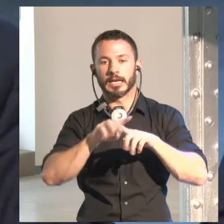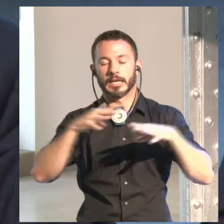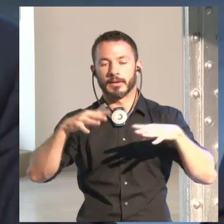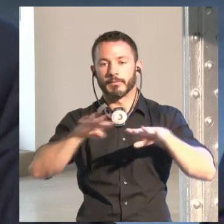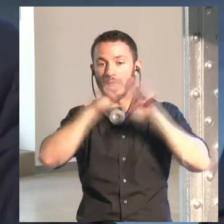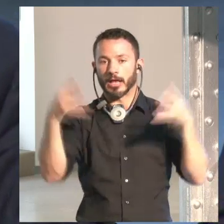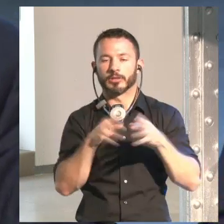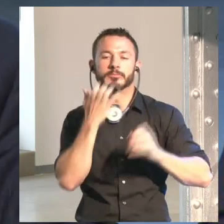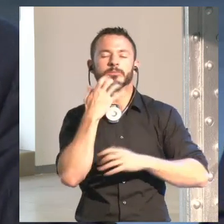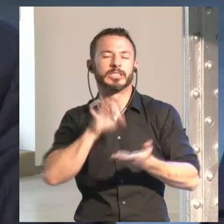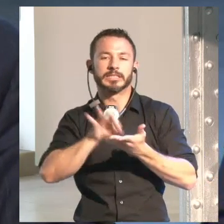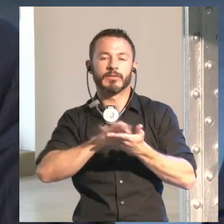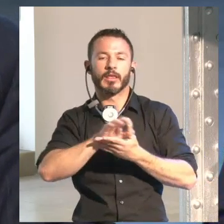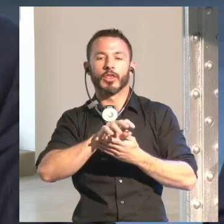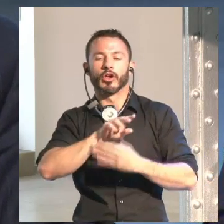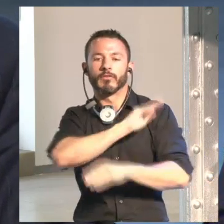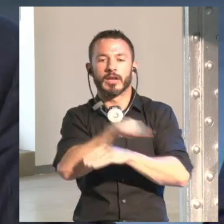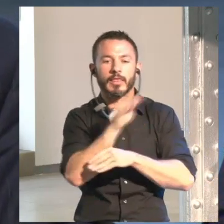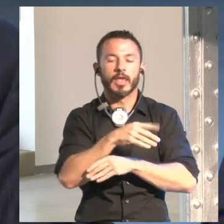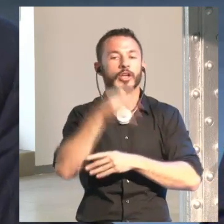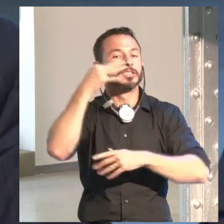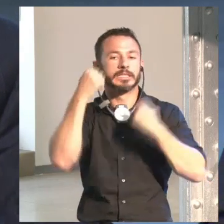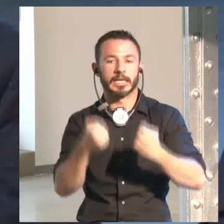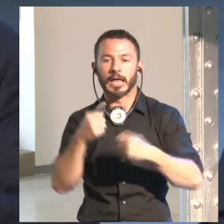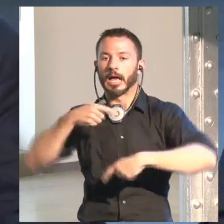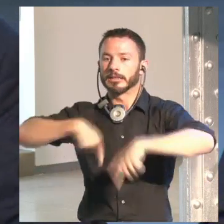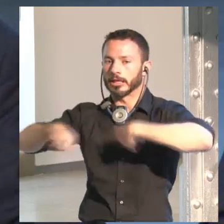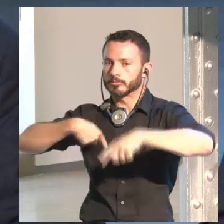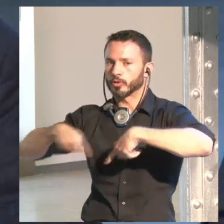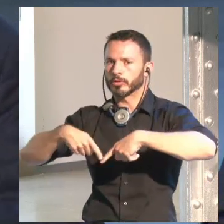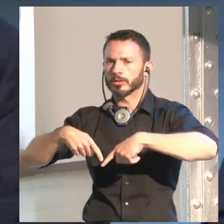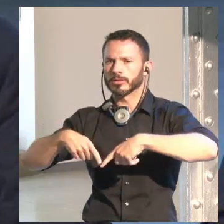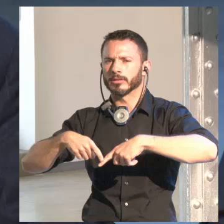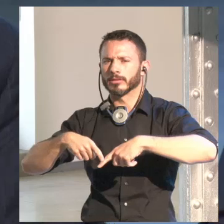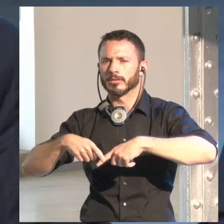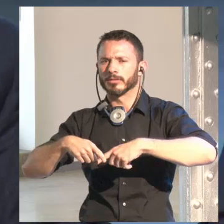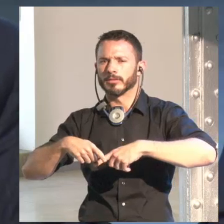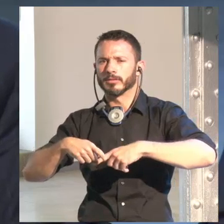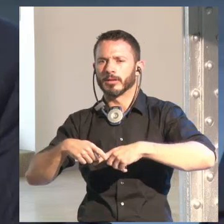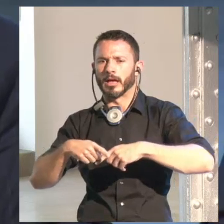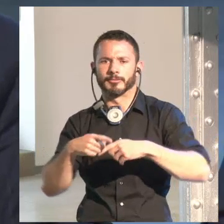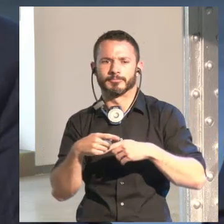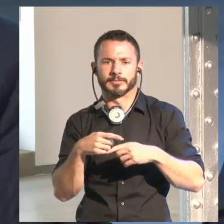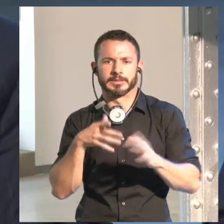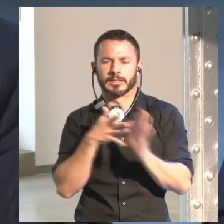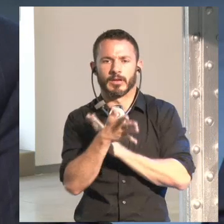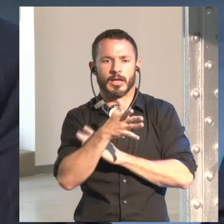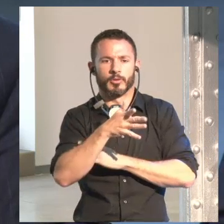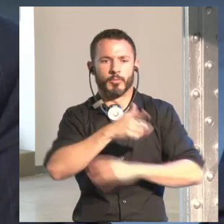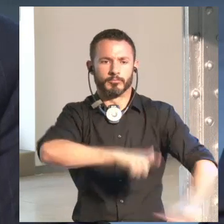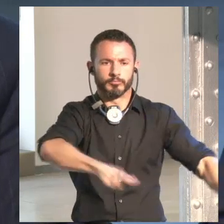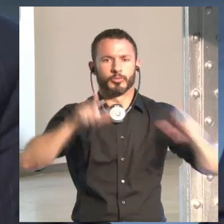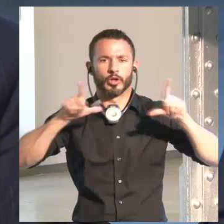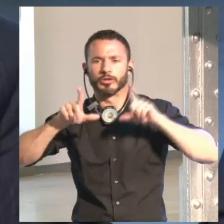ejemplo, servicios financieros, sanidad, transporte, son todo cuestiones. Hay muchos nuevos jugadores, nuevos actores en